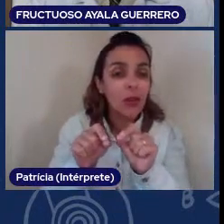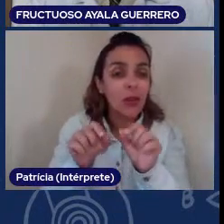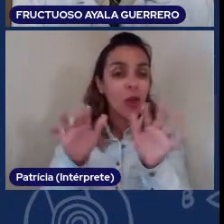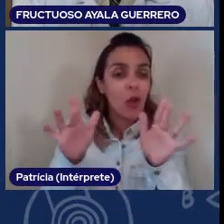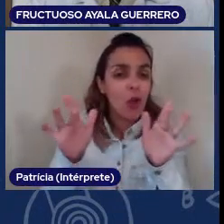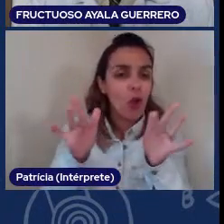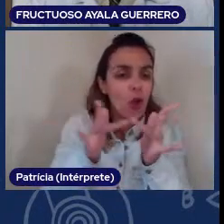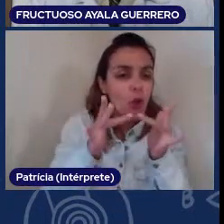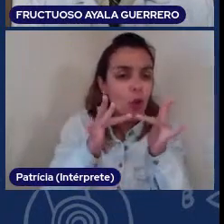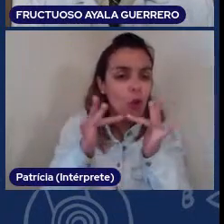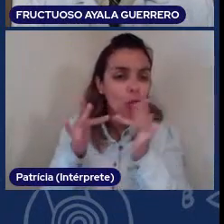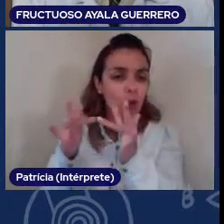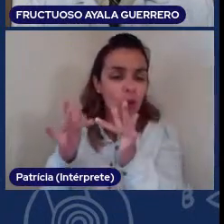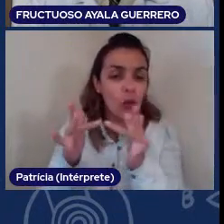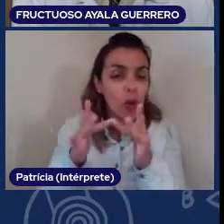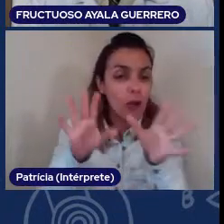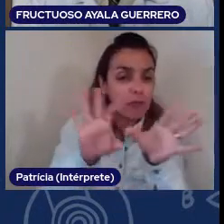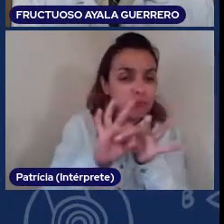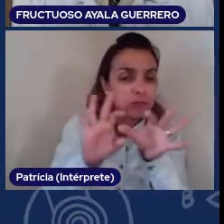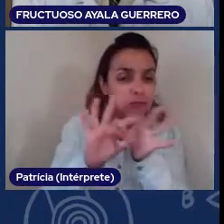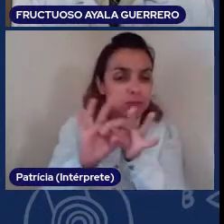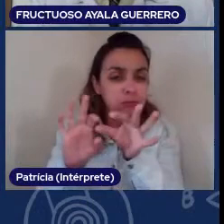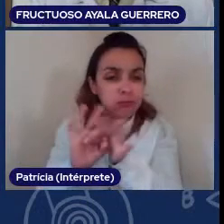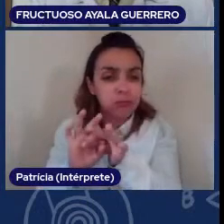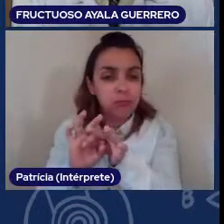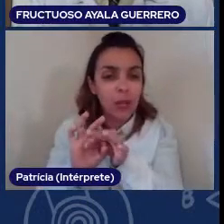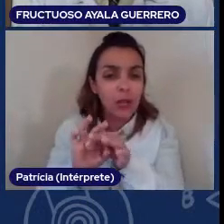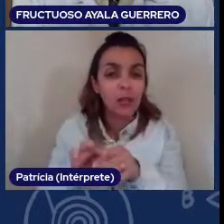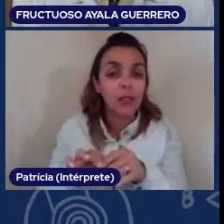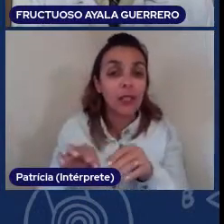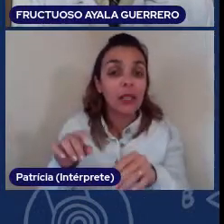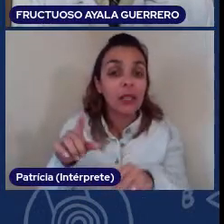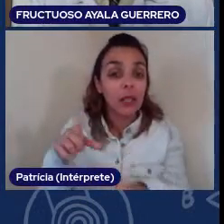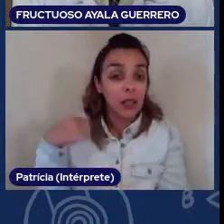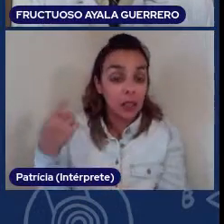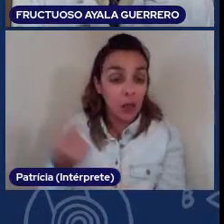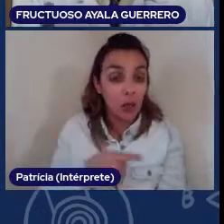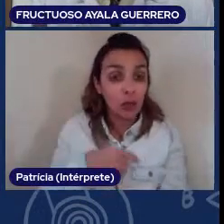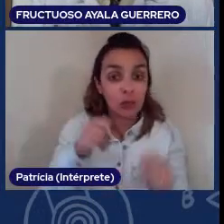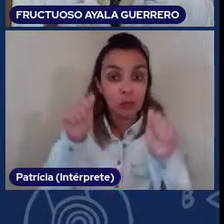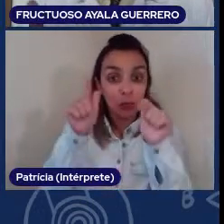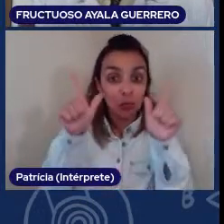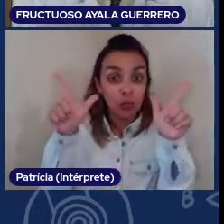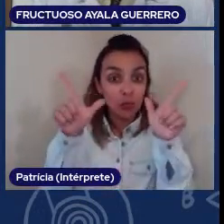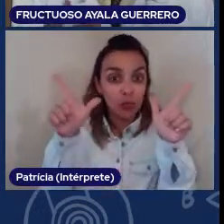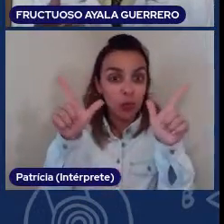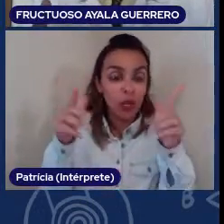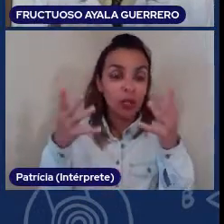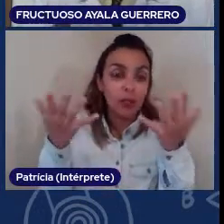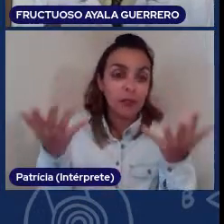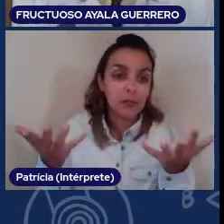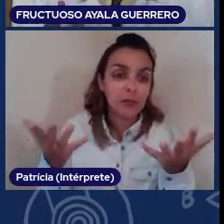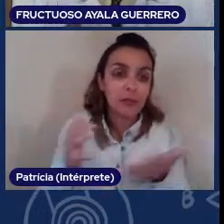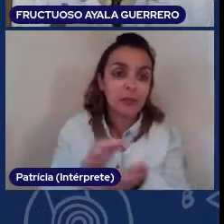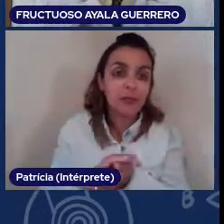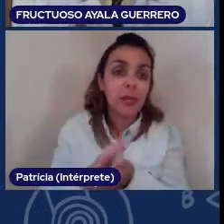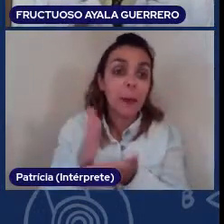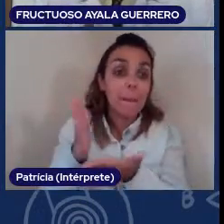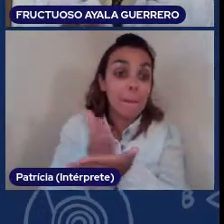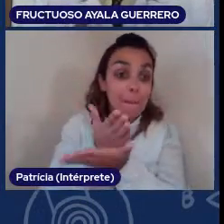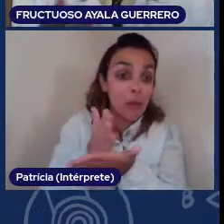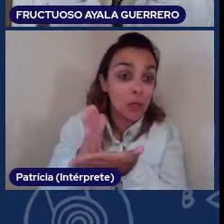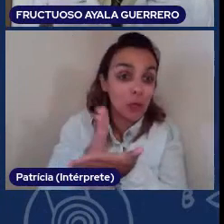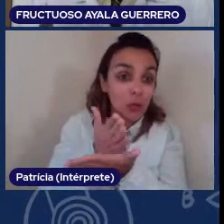conexiones inhibe a las neuronas que nos mantienen despiertos, y ahí empieza el proceso